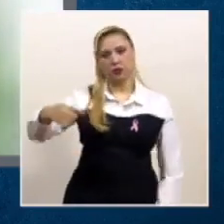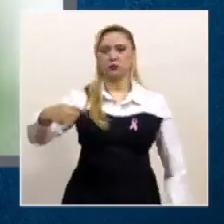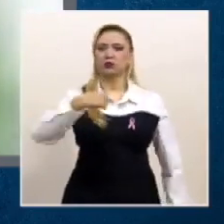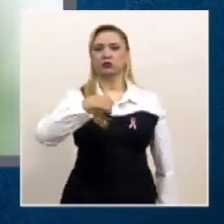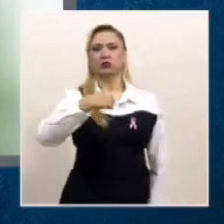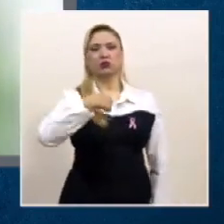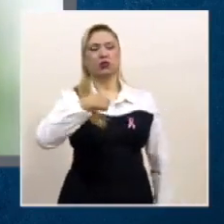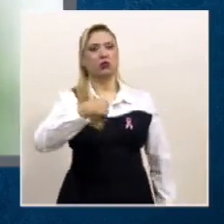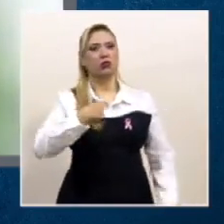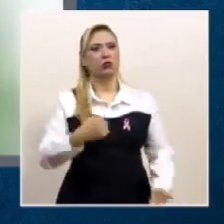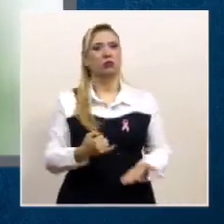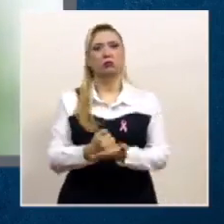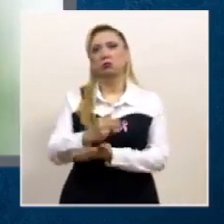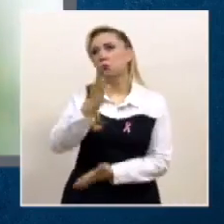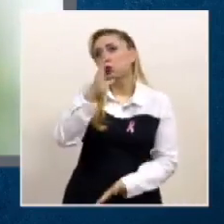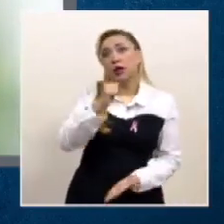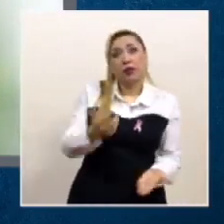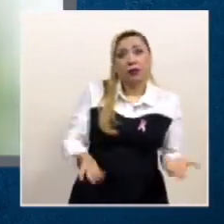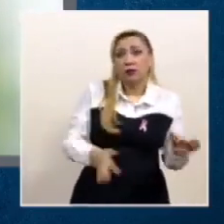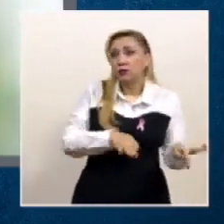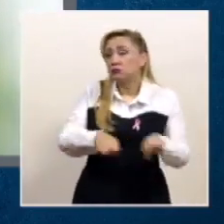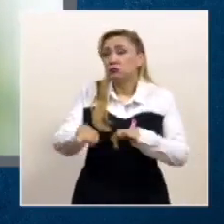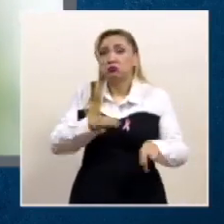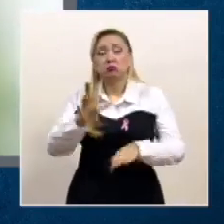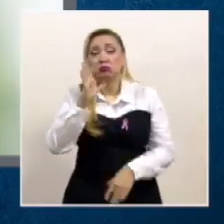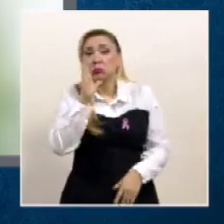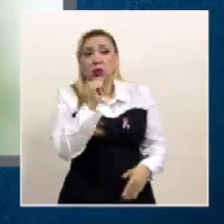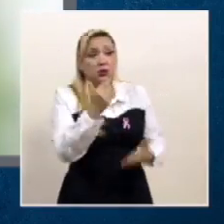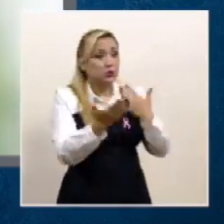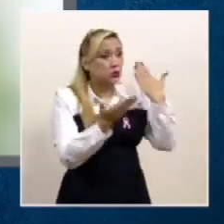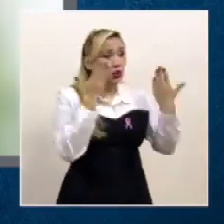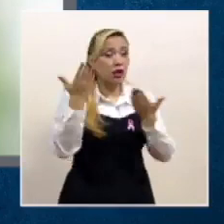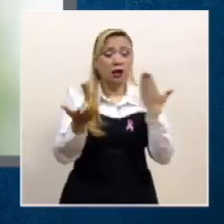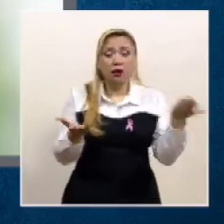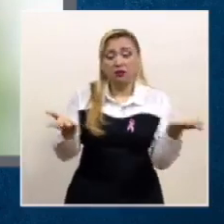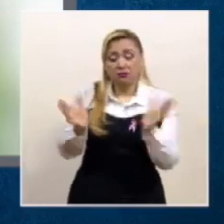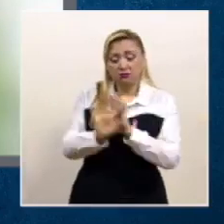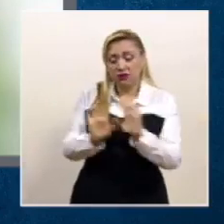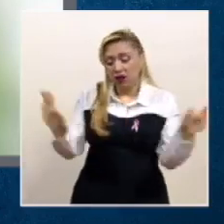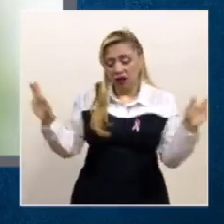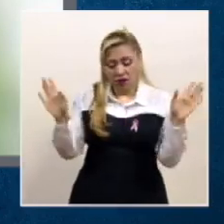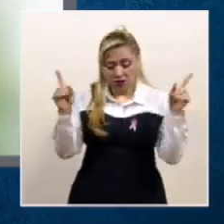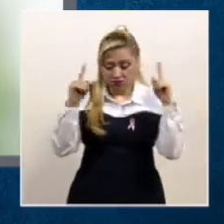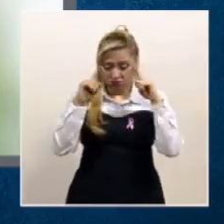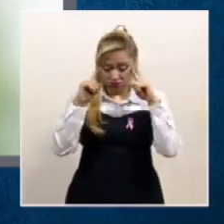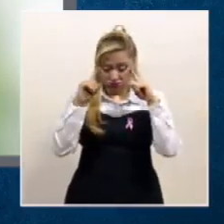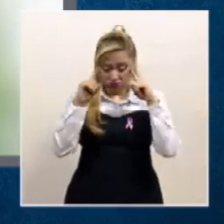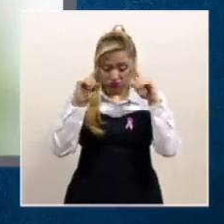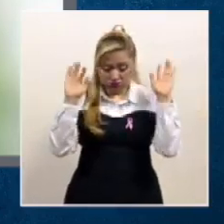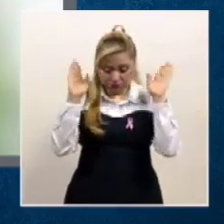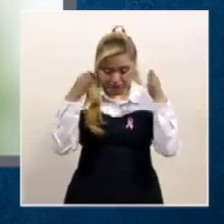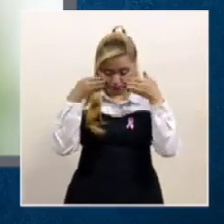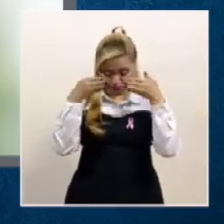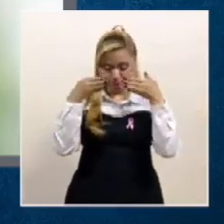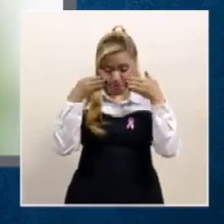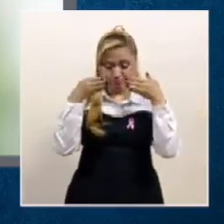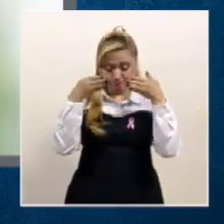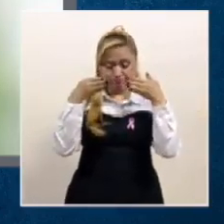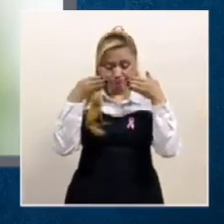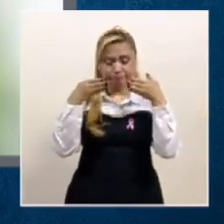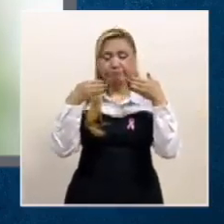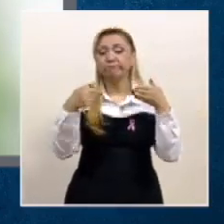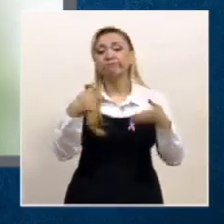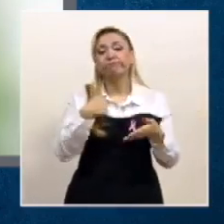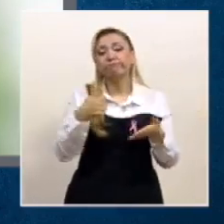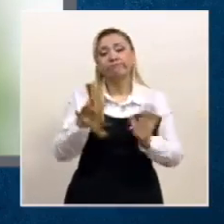no podía decidir, que yo no podía trabajar, que yo no podía estudiar, a veces muchos de ellos se la creen, ¿no? Y piensan